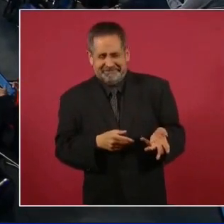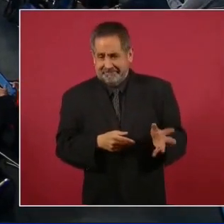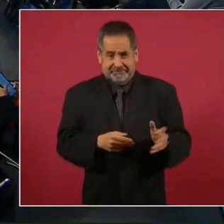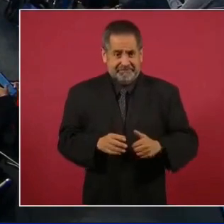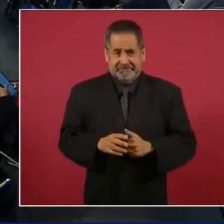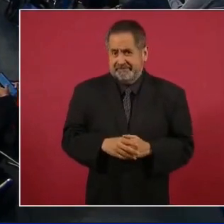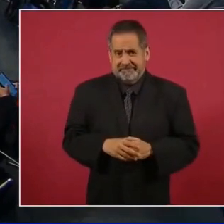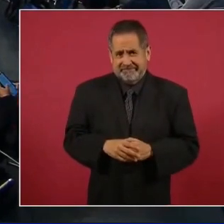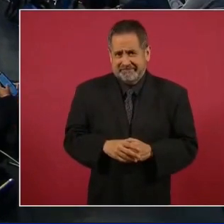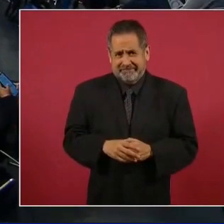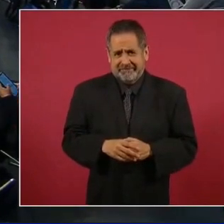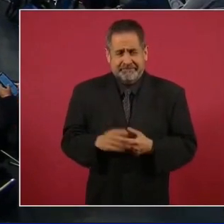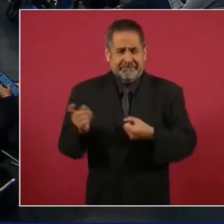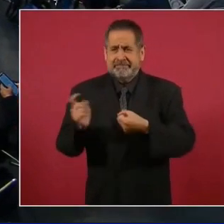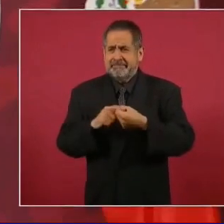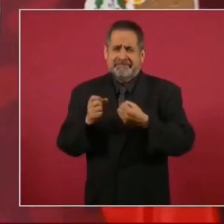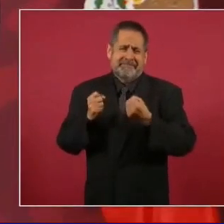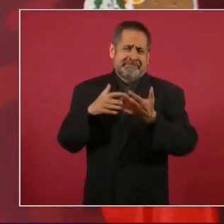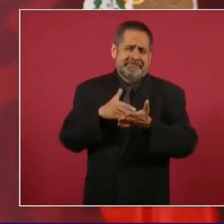miles,